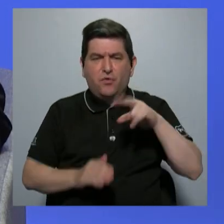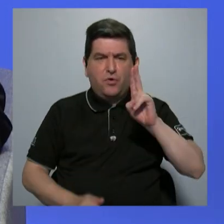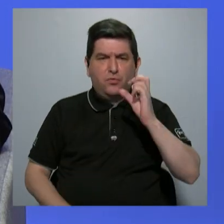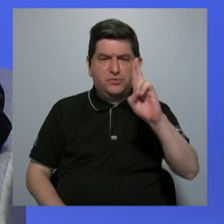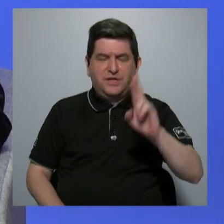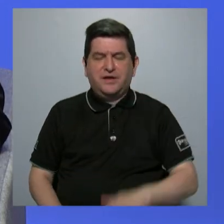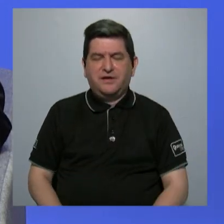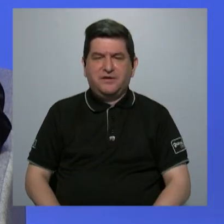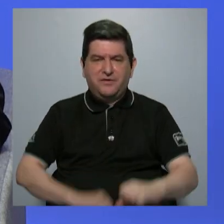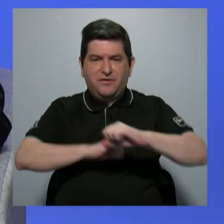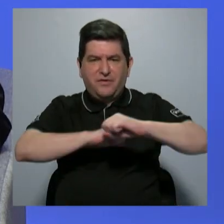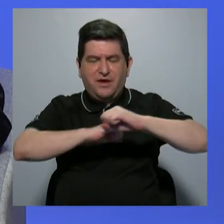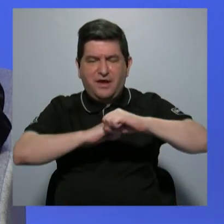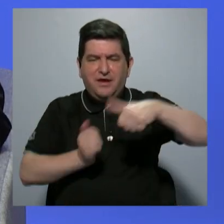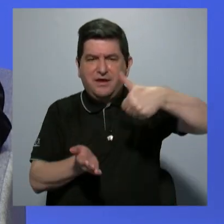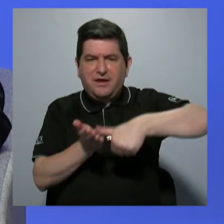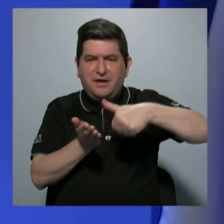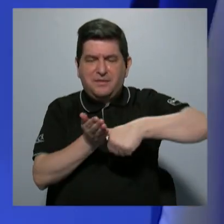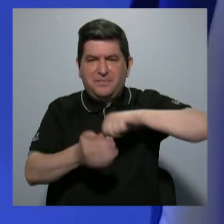campaña electoral que recién inicia?